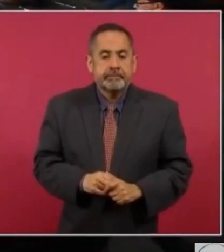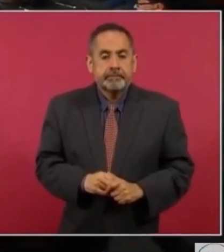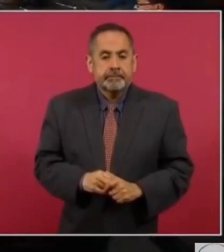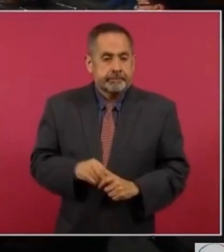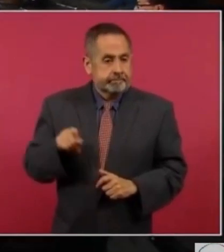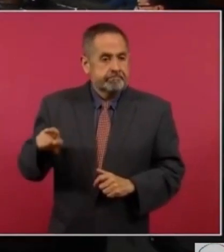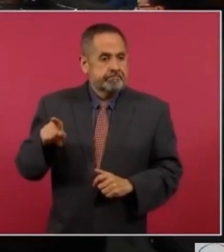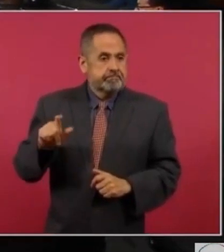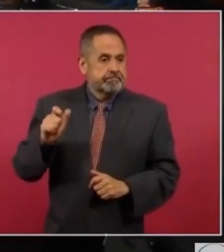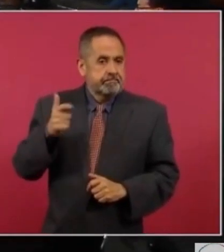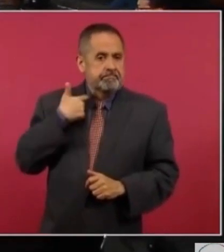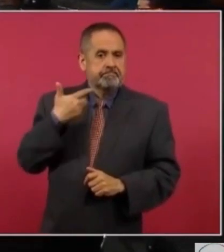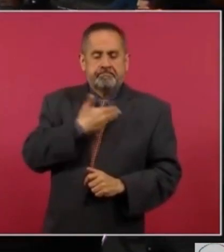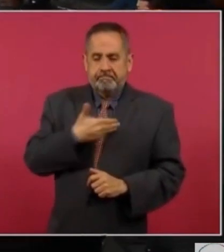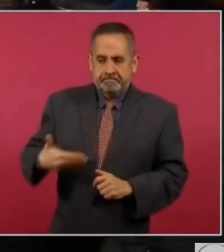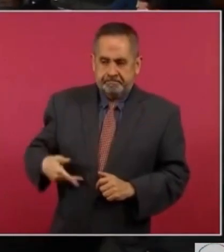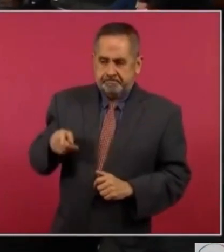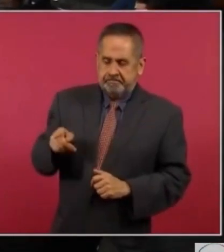presidentes